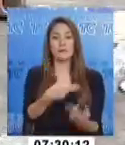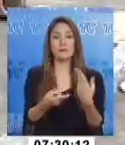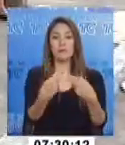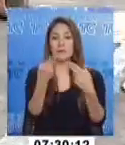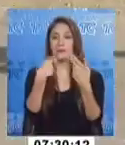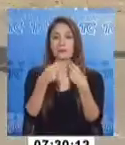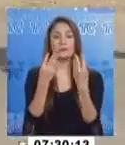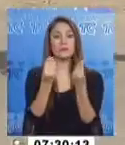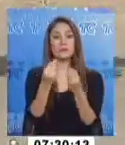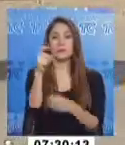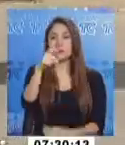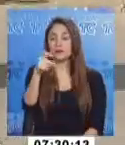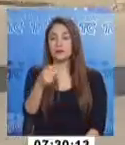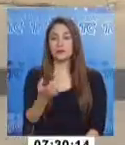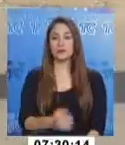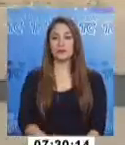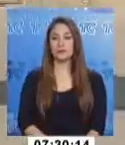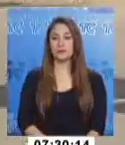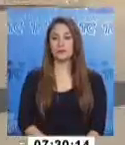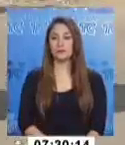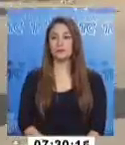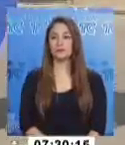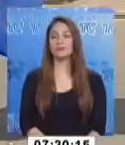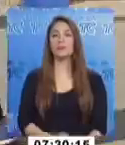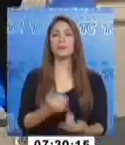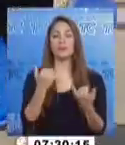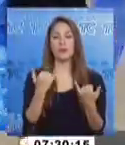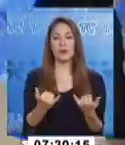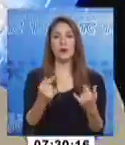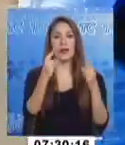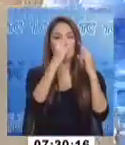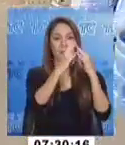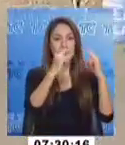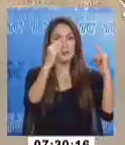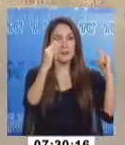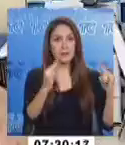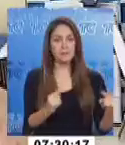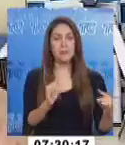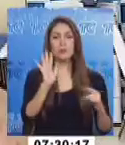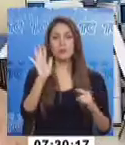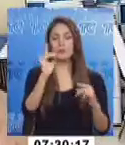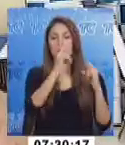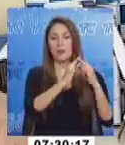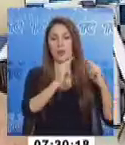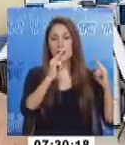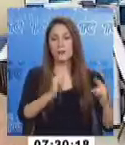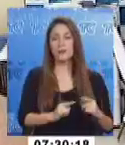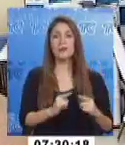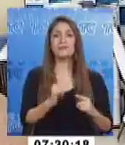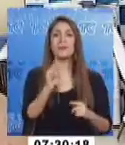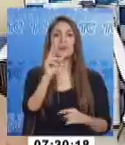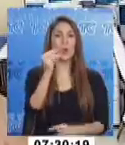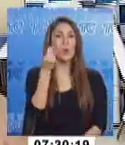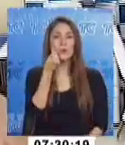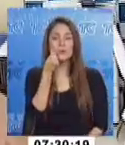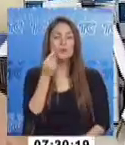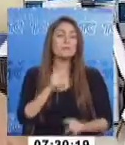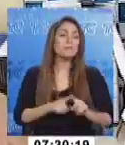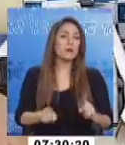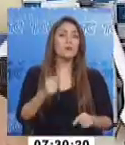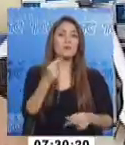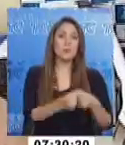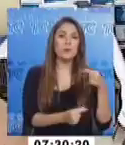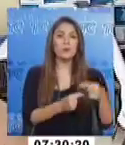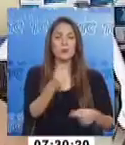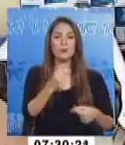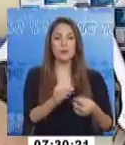pronto posible. Lo vamos a colocar con carpas y con alguna incomodidad, pero en la medida que va pasando